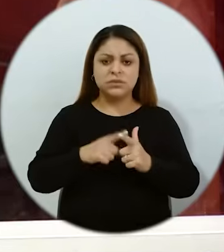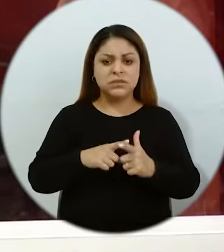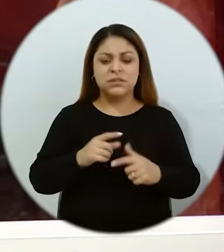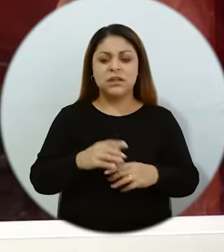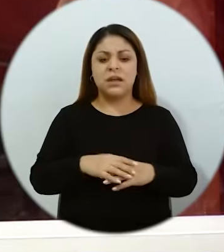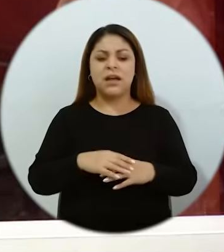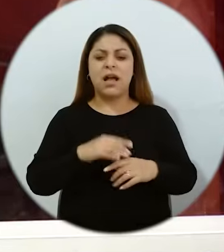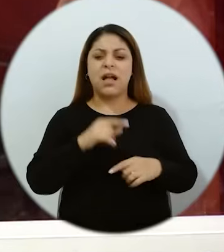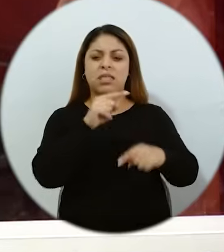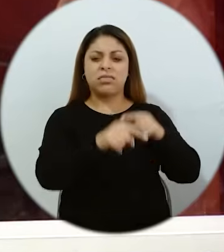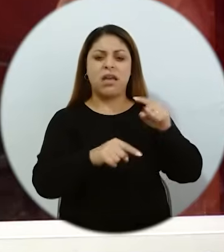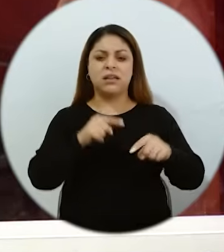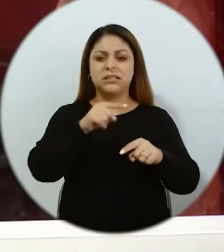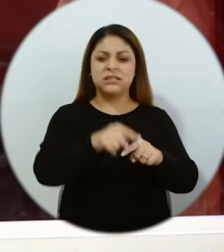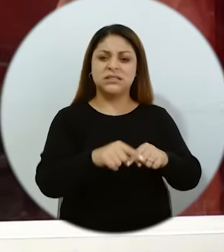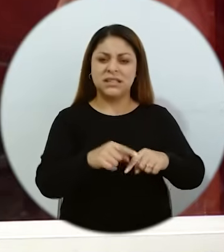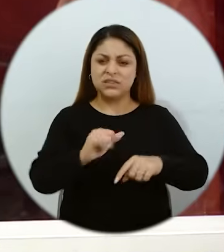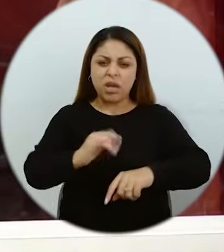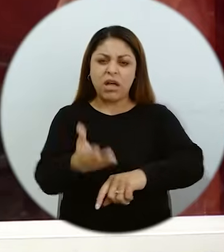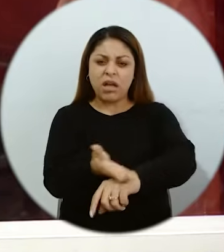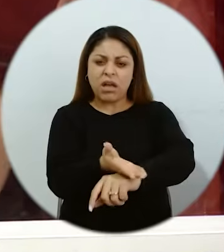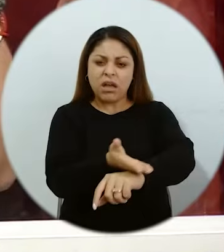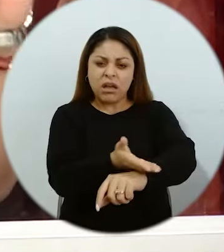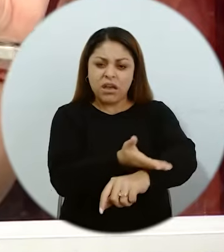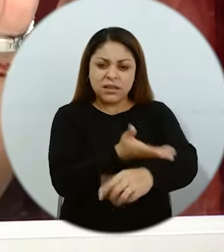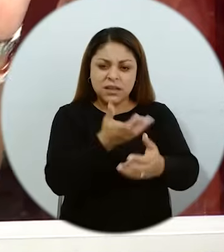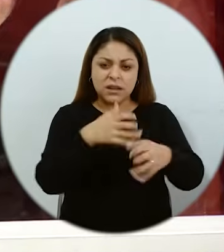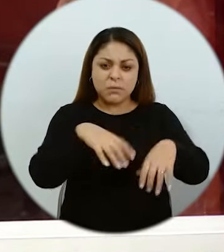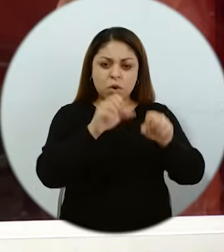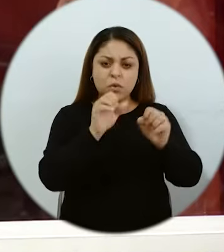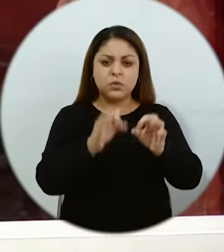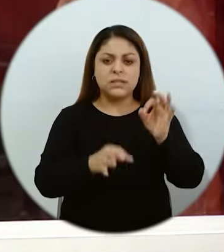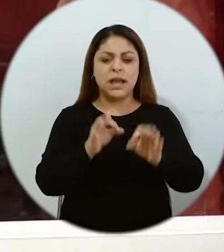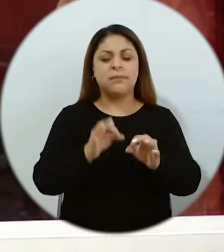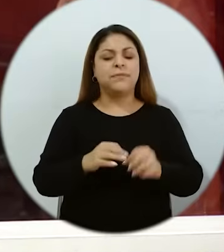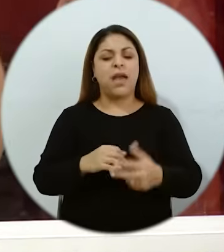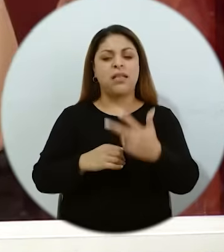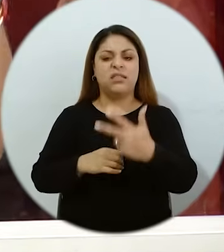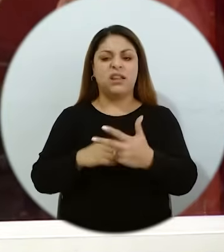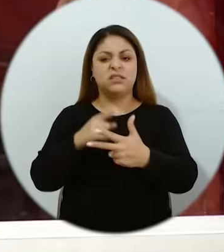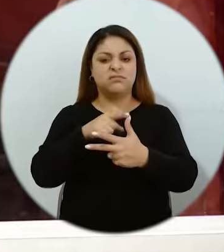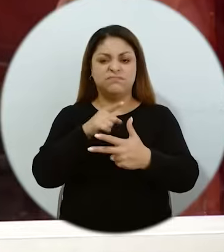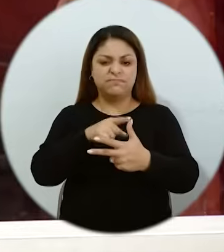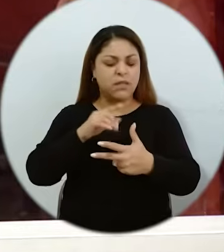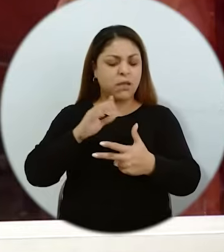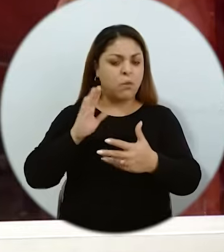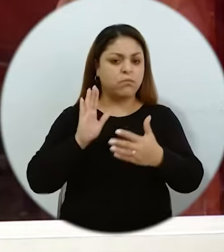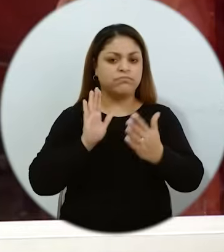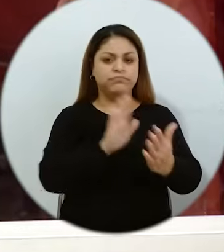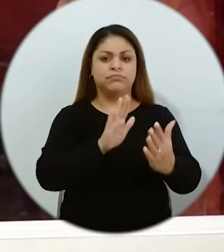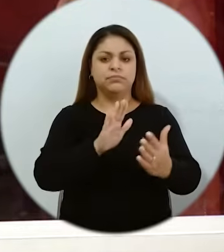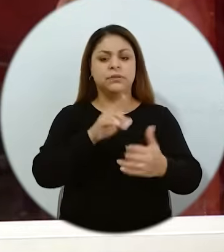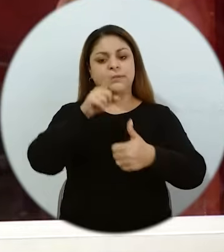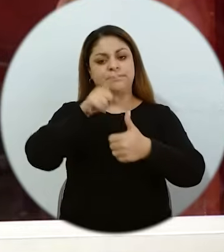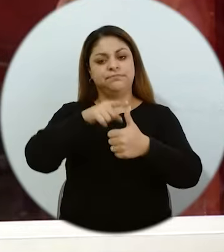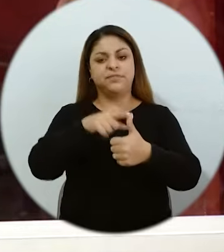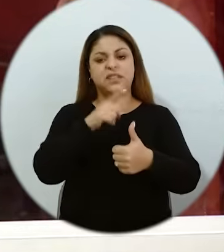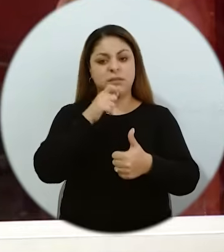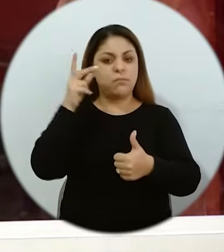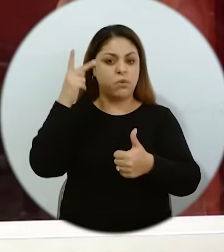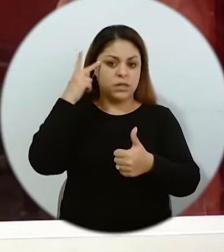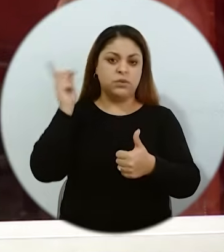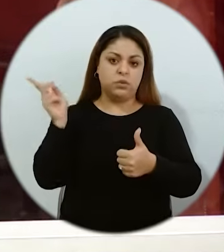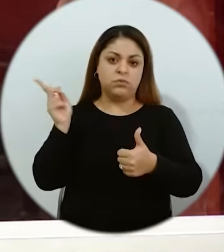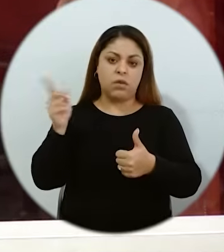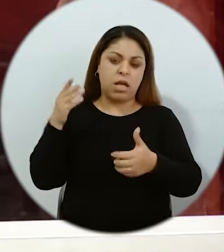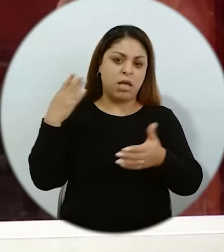que los ataques a este serruchapisos viene por lo menos de 3 frentes. El primero, que es muy visible, que es el de los